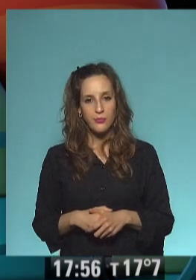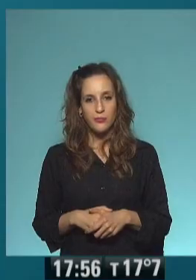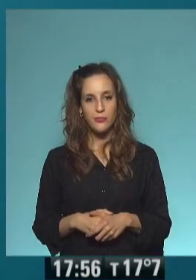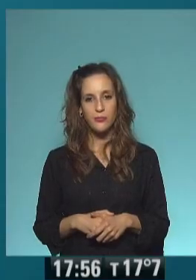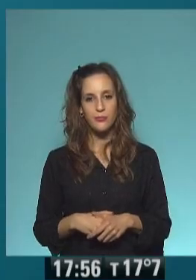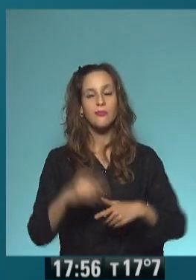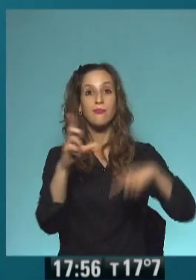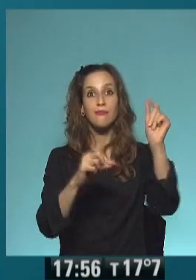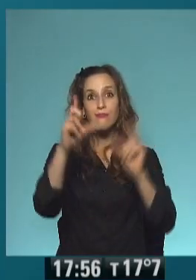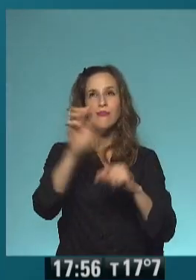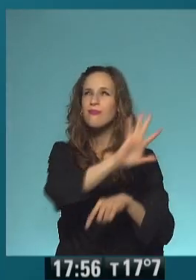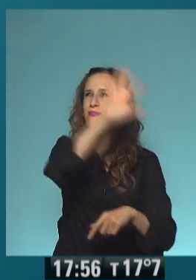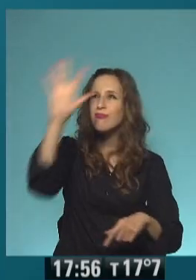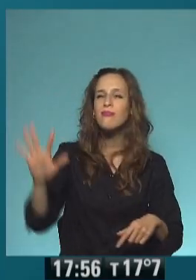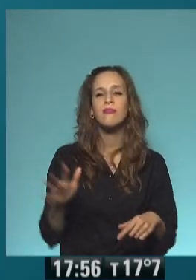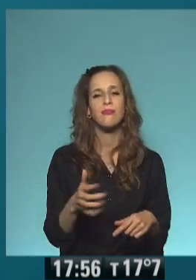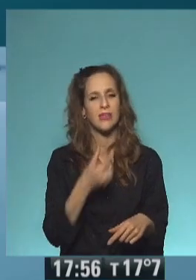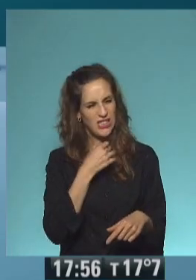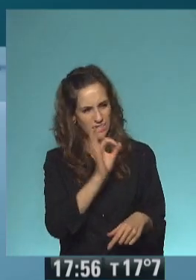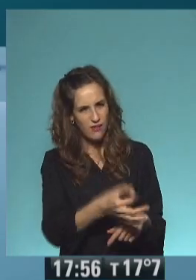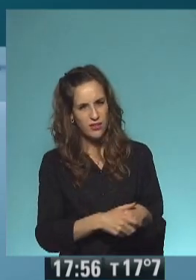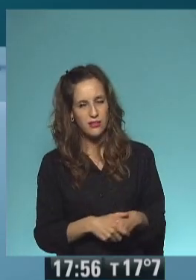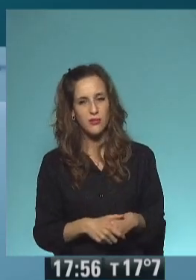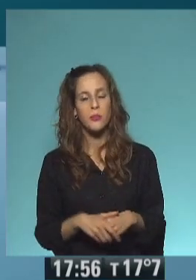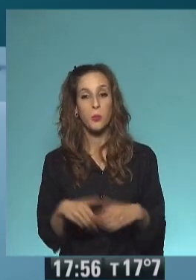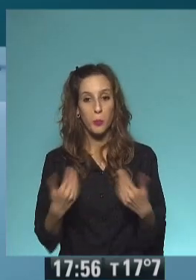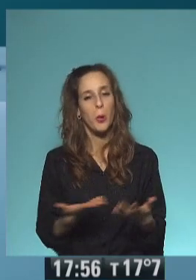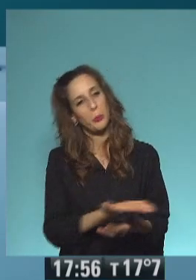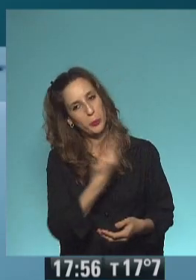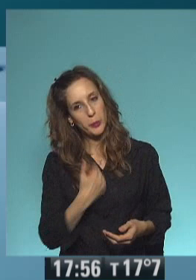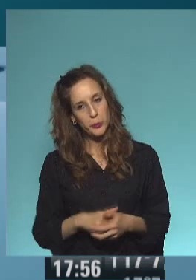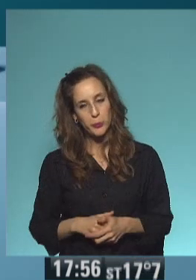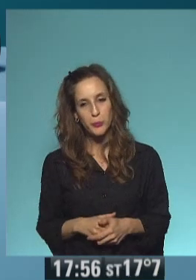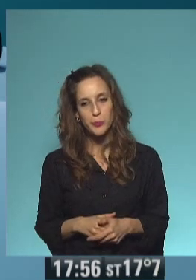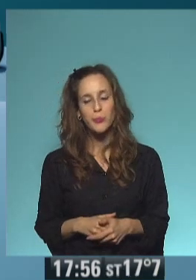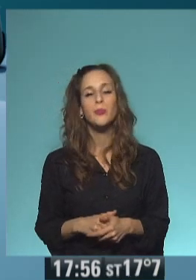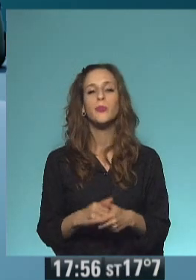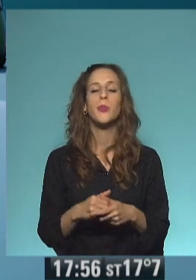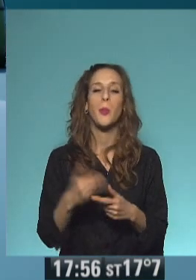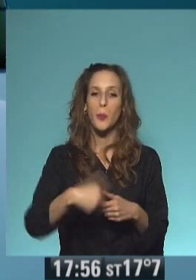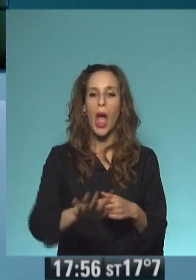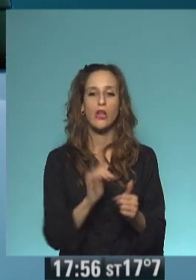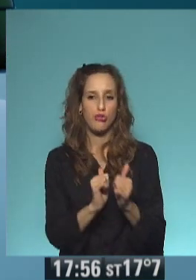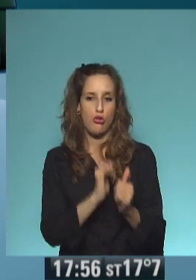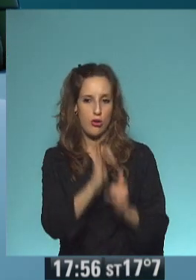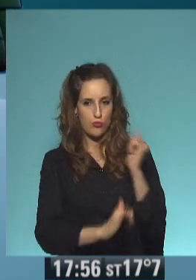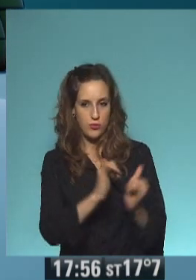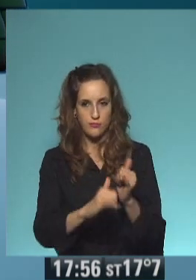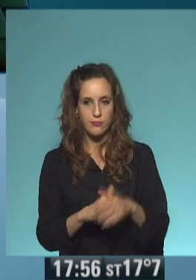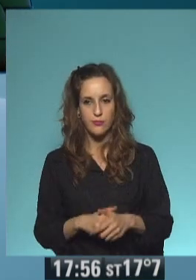Estrellas. ¿De verdad quieren saber? Bueno, vengan conmigo. Les voy a contar una historia. ¡Sí!